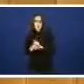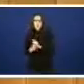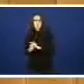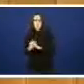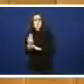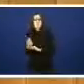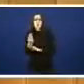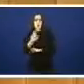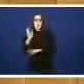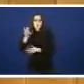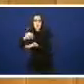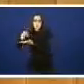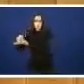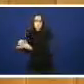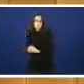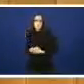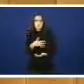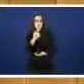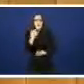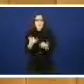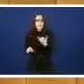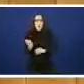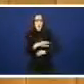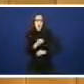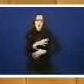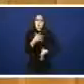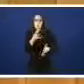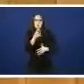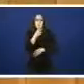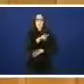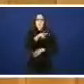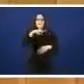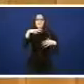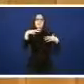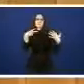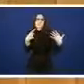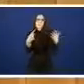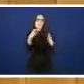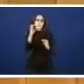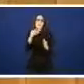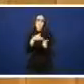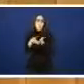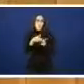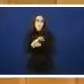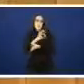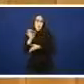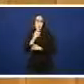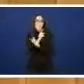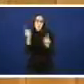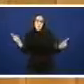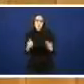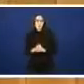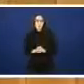máis o que representa unha forro de alrededor de 26 millóns de euros o ano. En línea